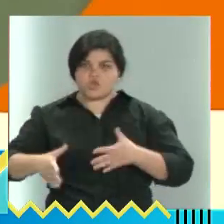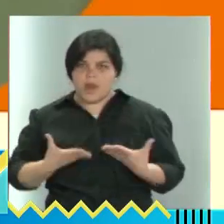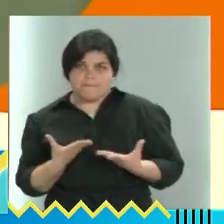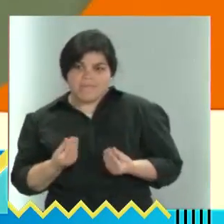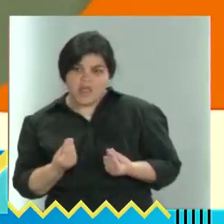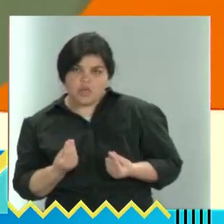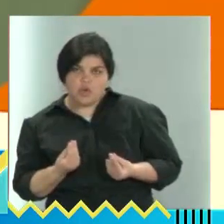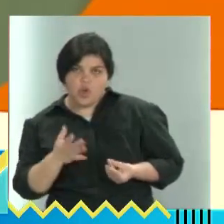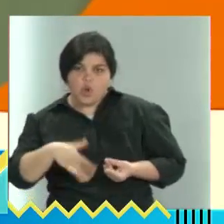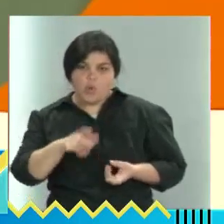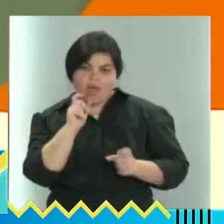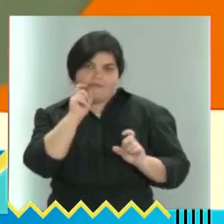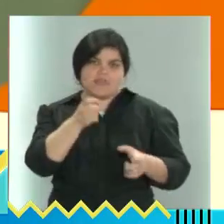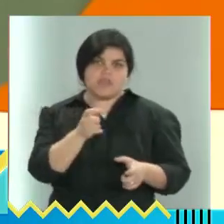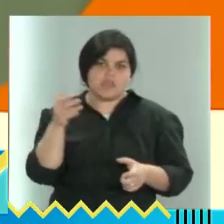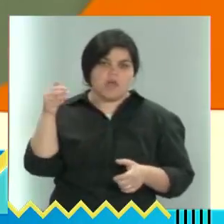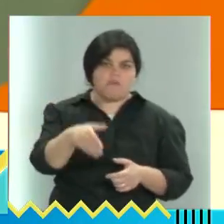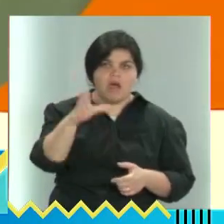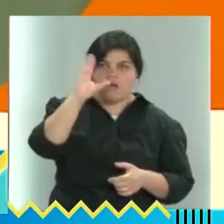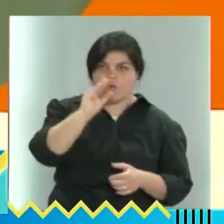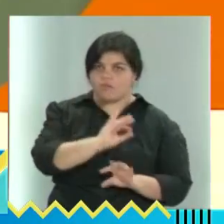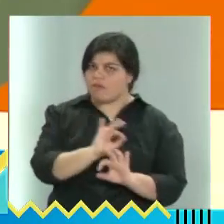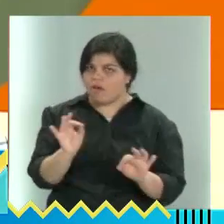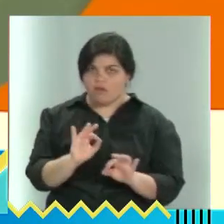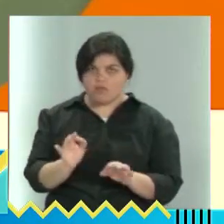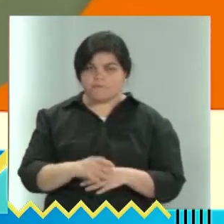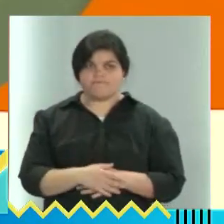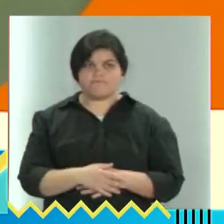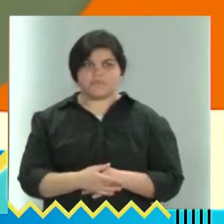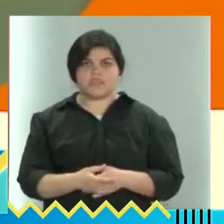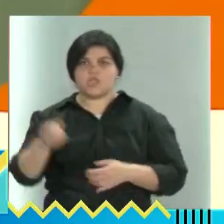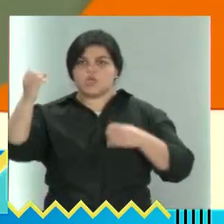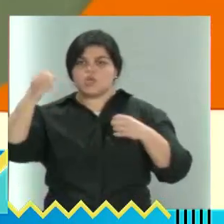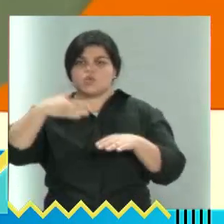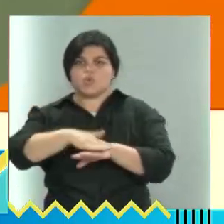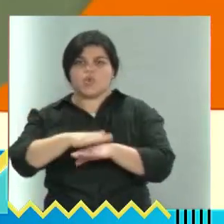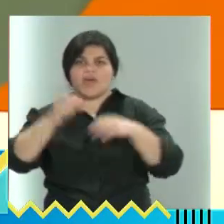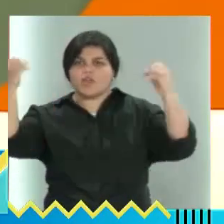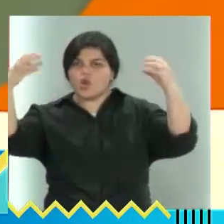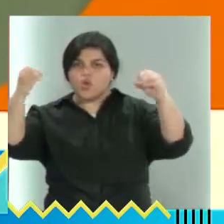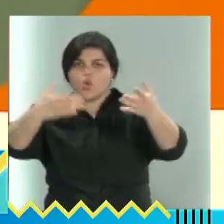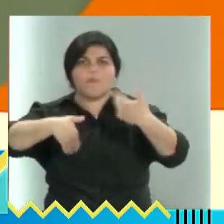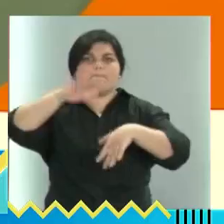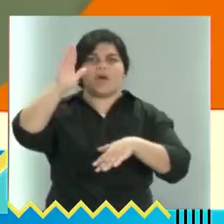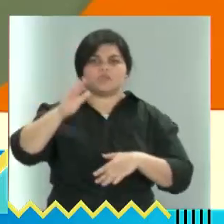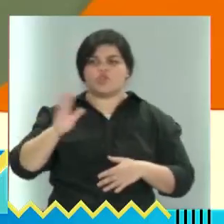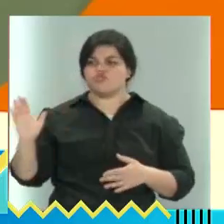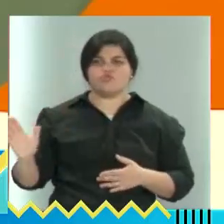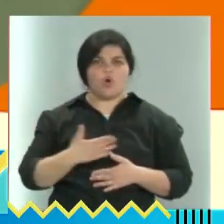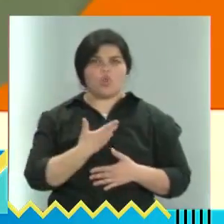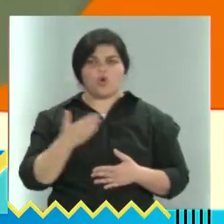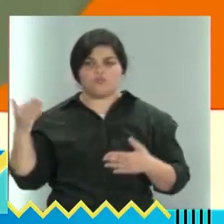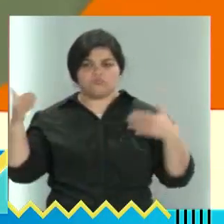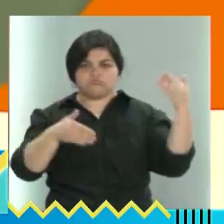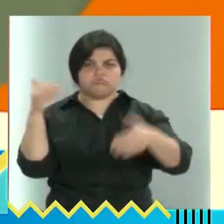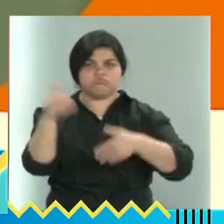de esos lugares. La ciudad tiene que estar más iluminada, tiene que estar usada por todos y no tenemos que